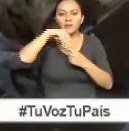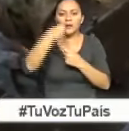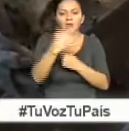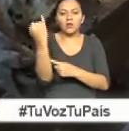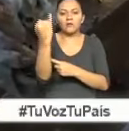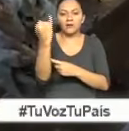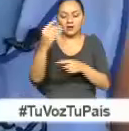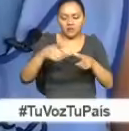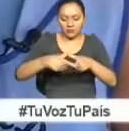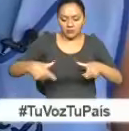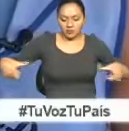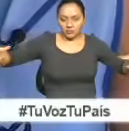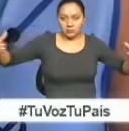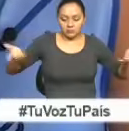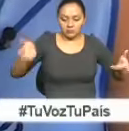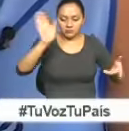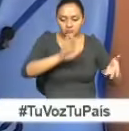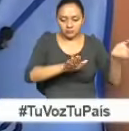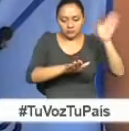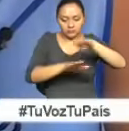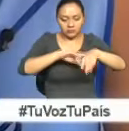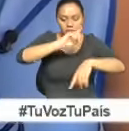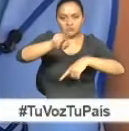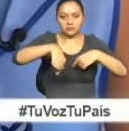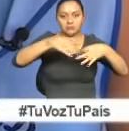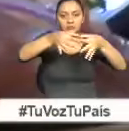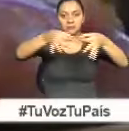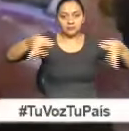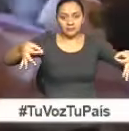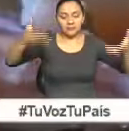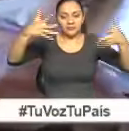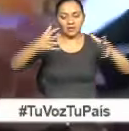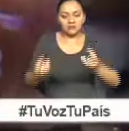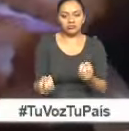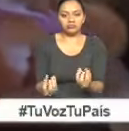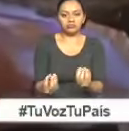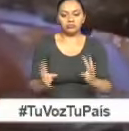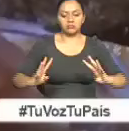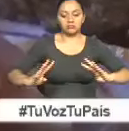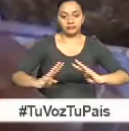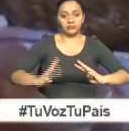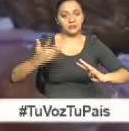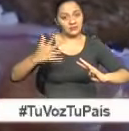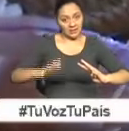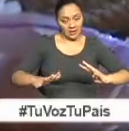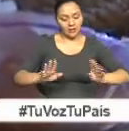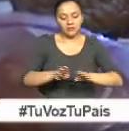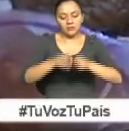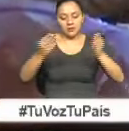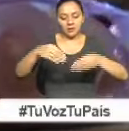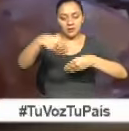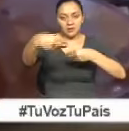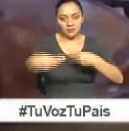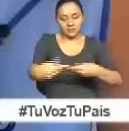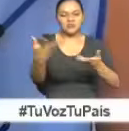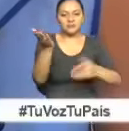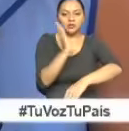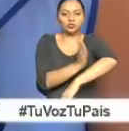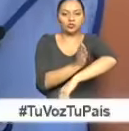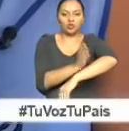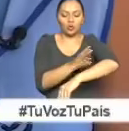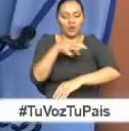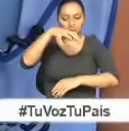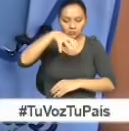Hacemos el maito y cuando ya esté listo, acompañamos con una ensalada, con una porción de yuca y